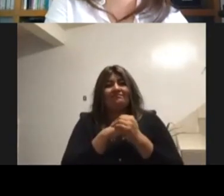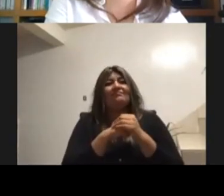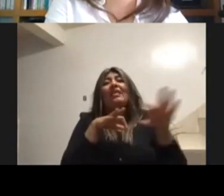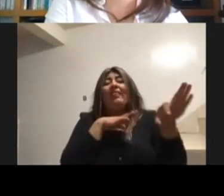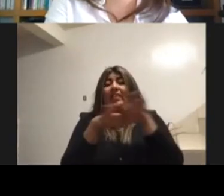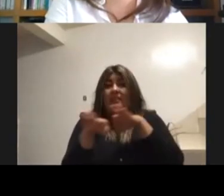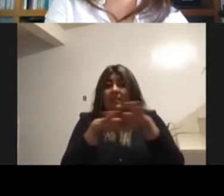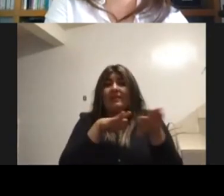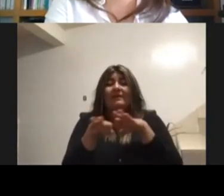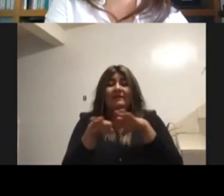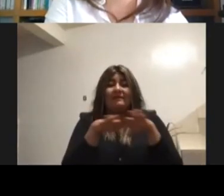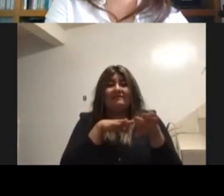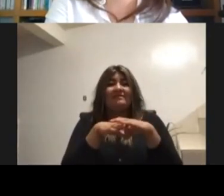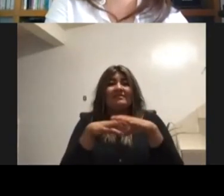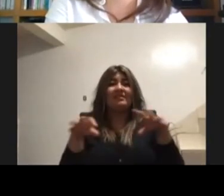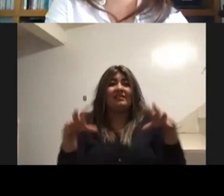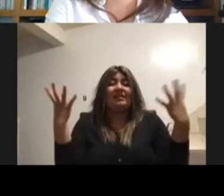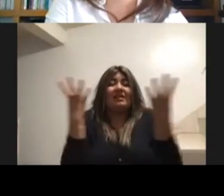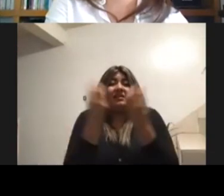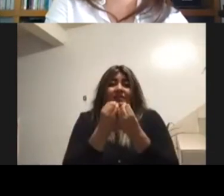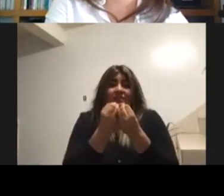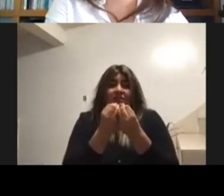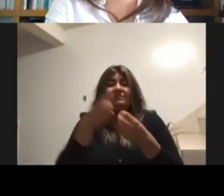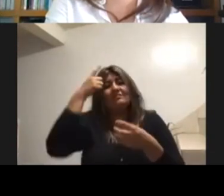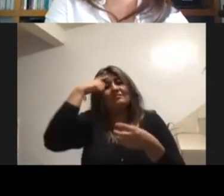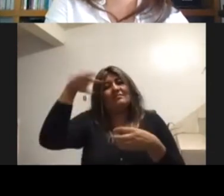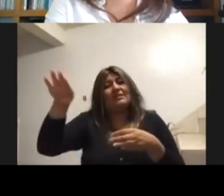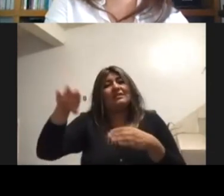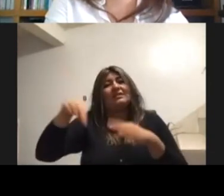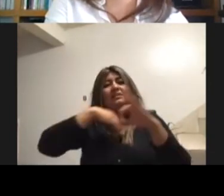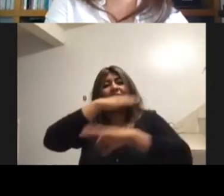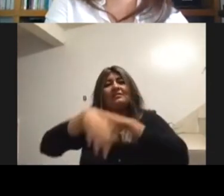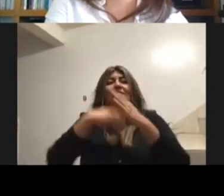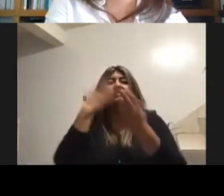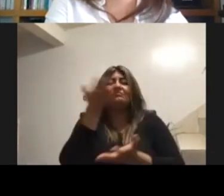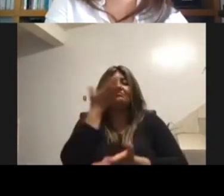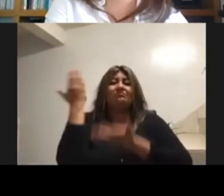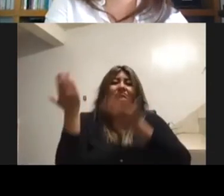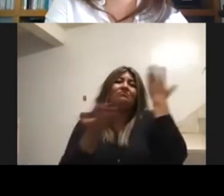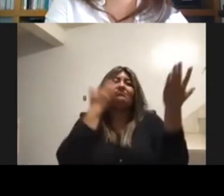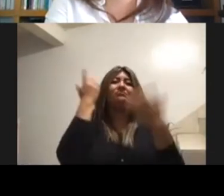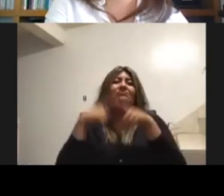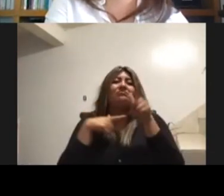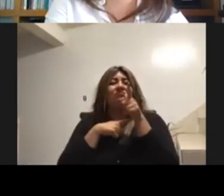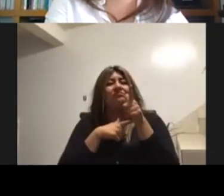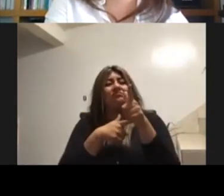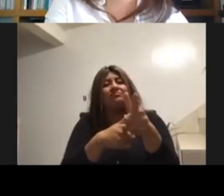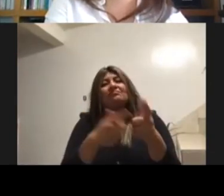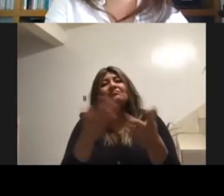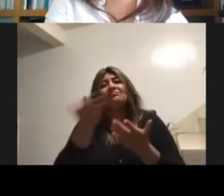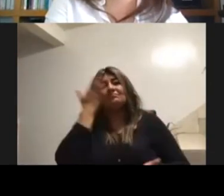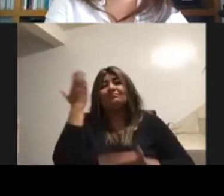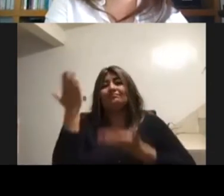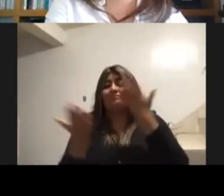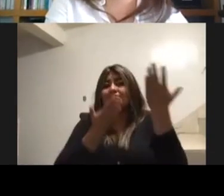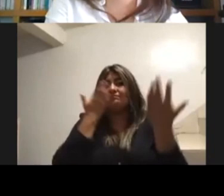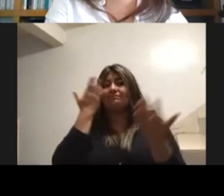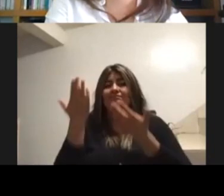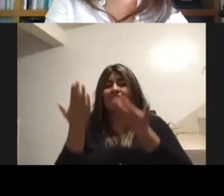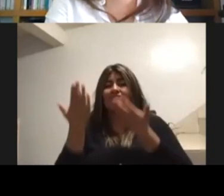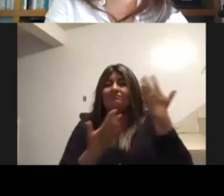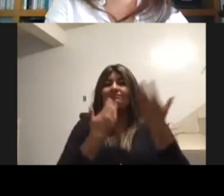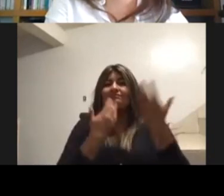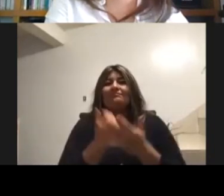como bien dice lo que una de las láminas de Alicia. Yo eso es lo que tendría que decir.